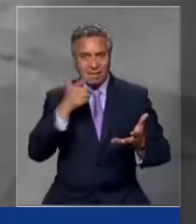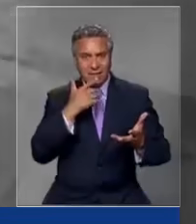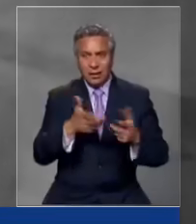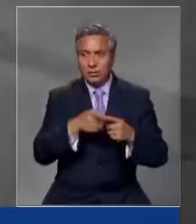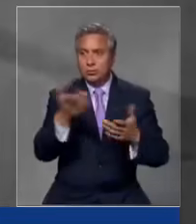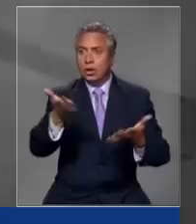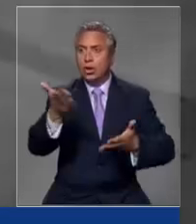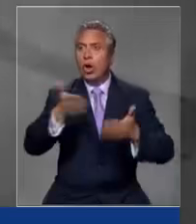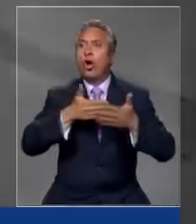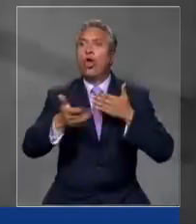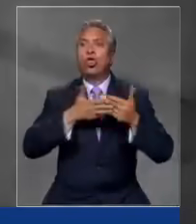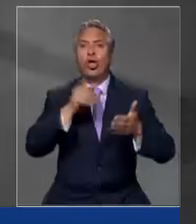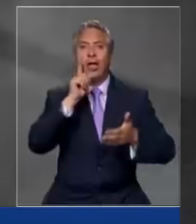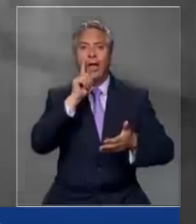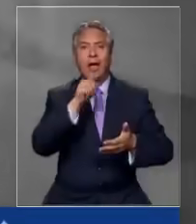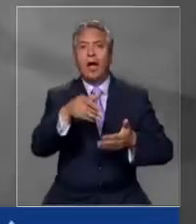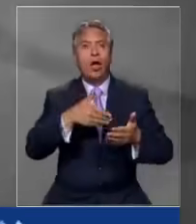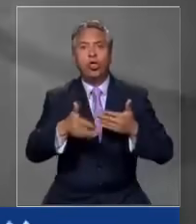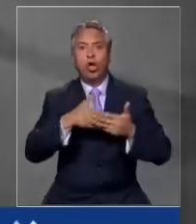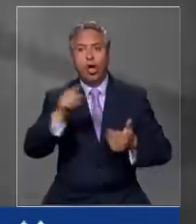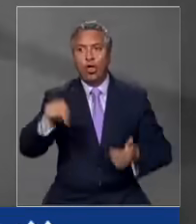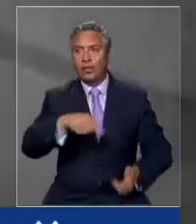¿Aló, dónde están?